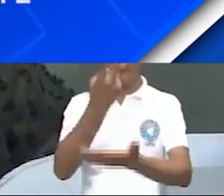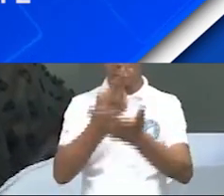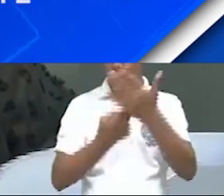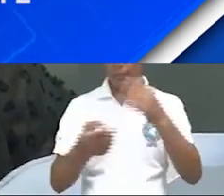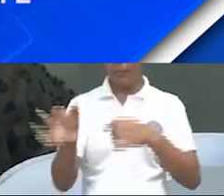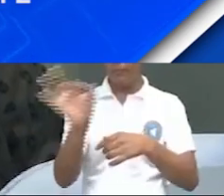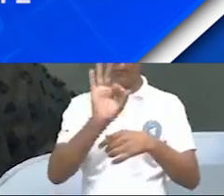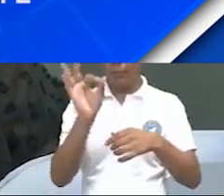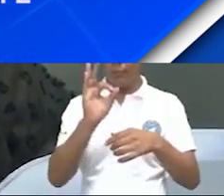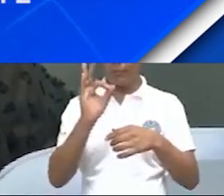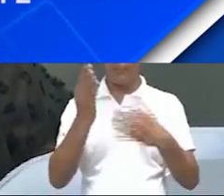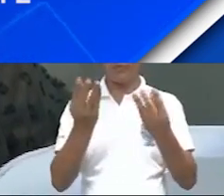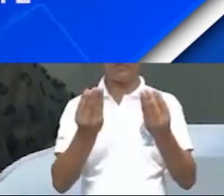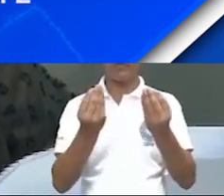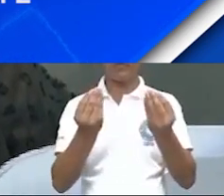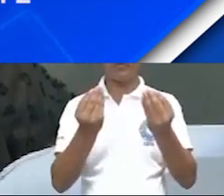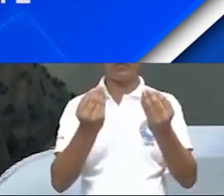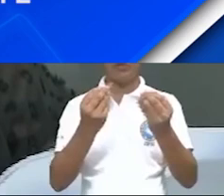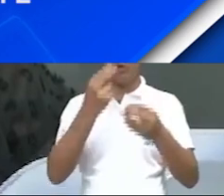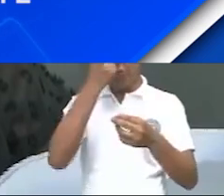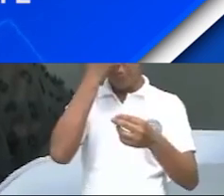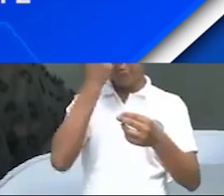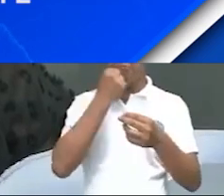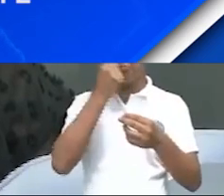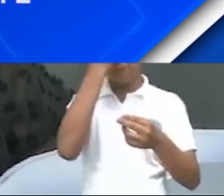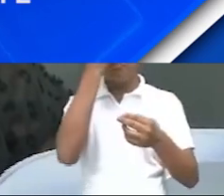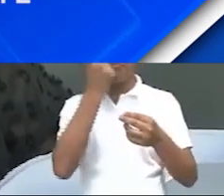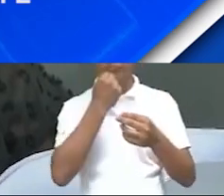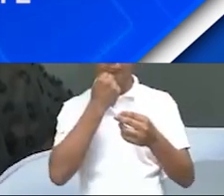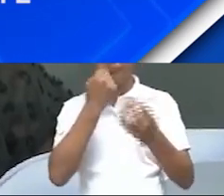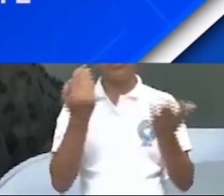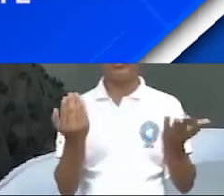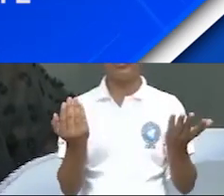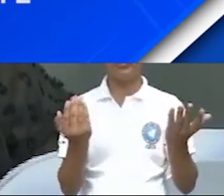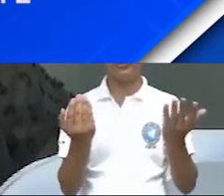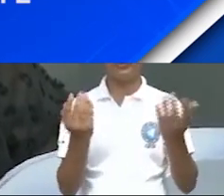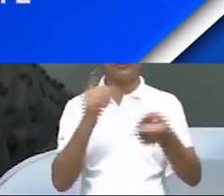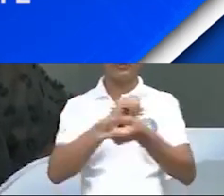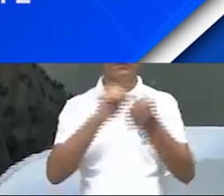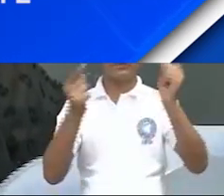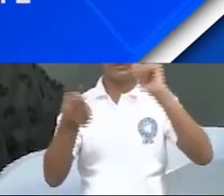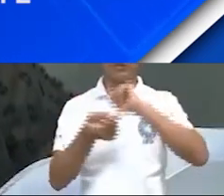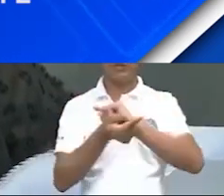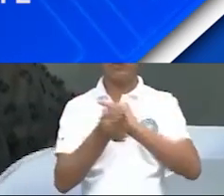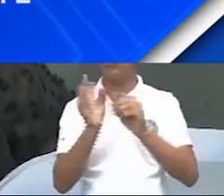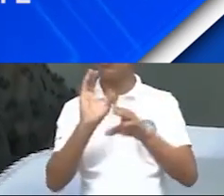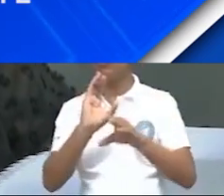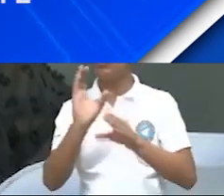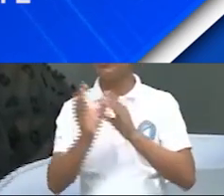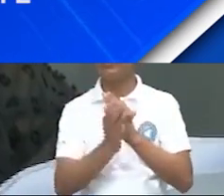volatilidad y el exceso de especulación que puedan distorsionar los precios